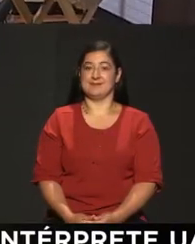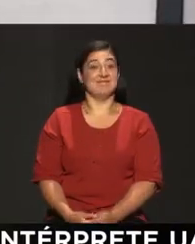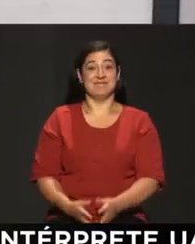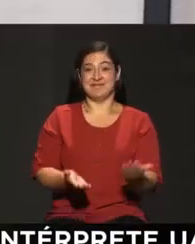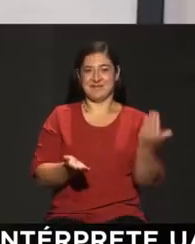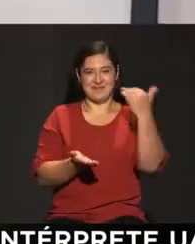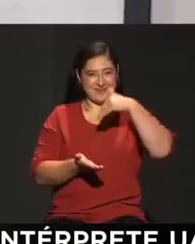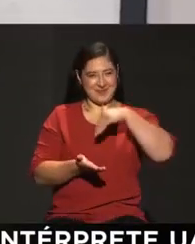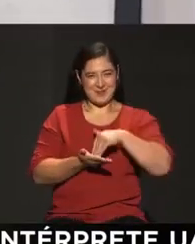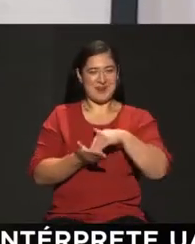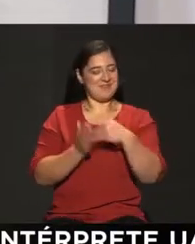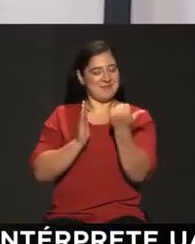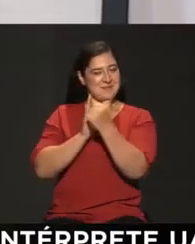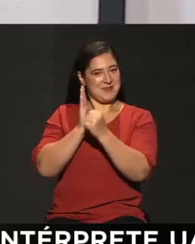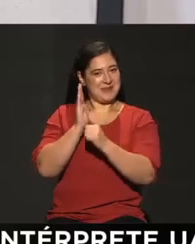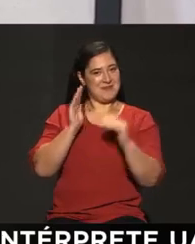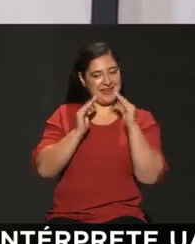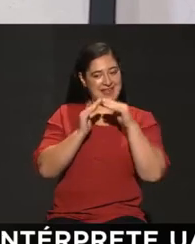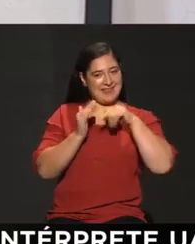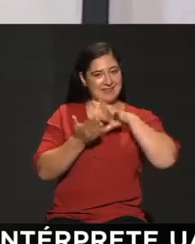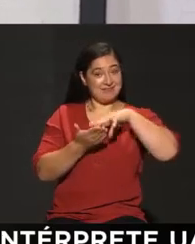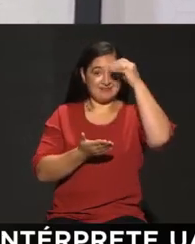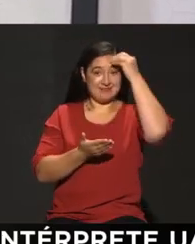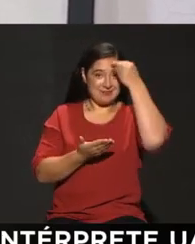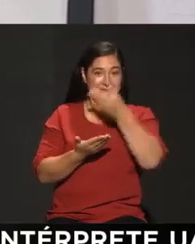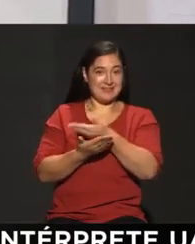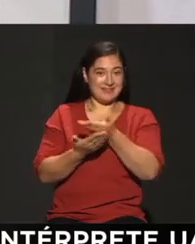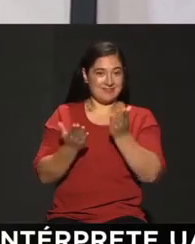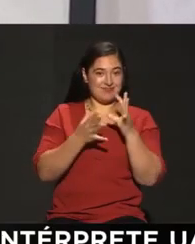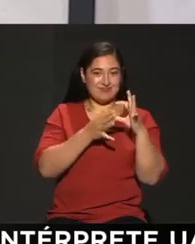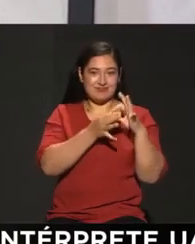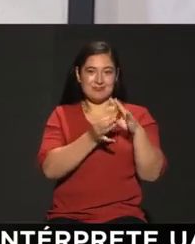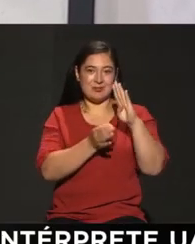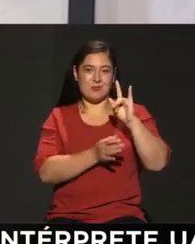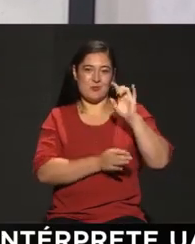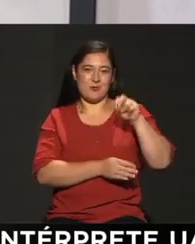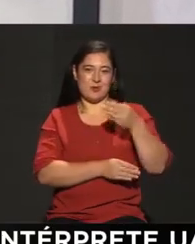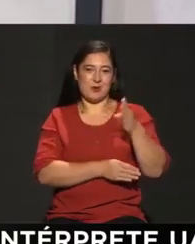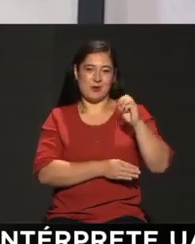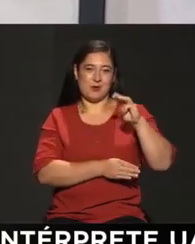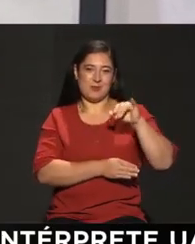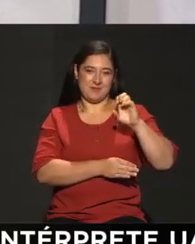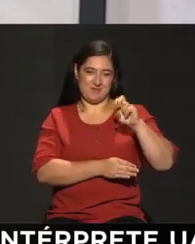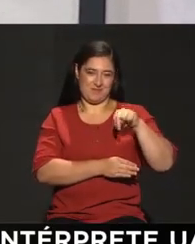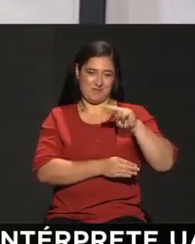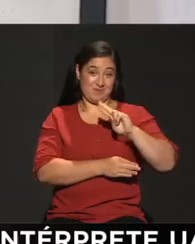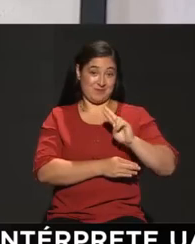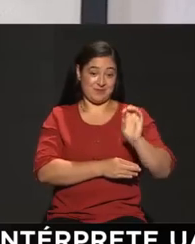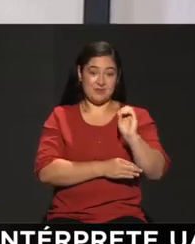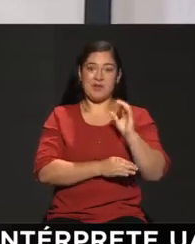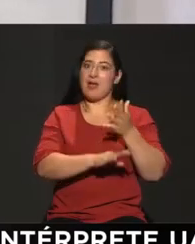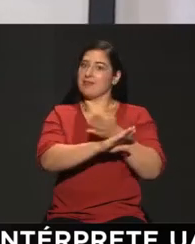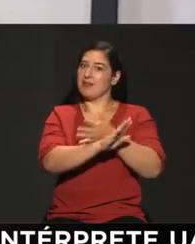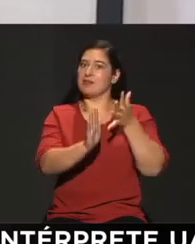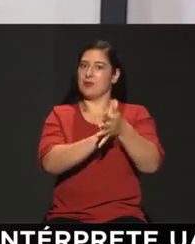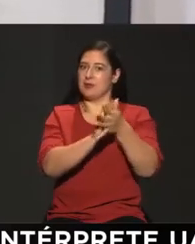Y estamos de regreso con nuestro programa En Casa Aprendemos con buen comienzo. Y como les había anunciado, y vamos a tener una parte de